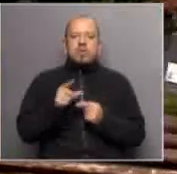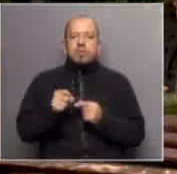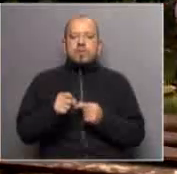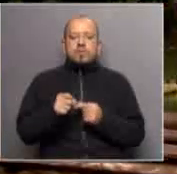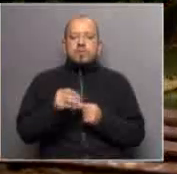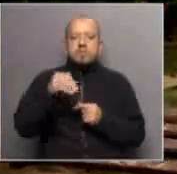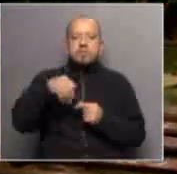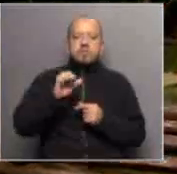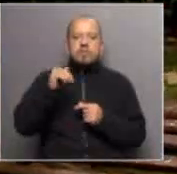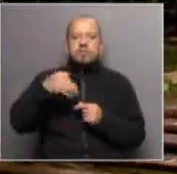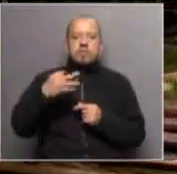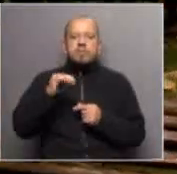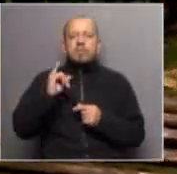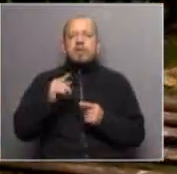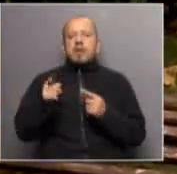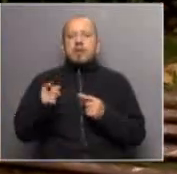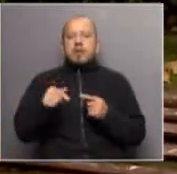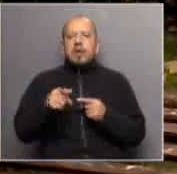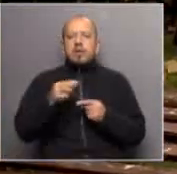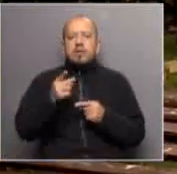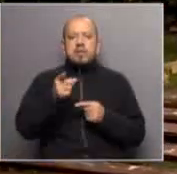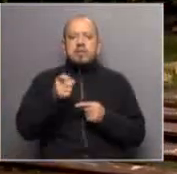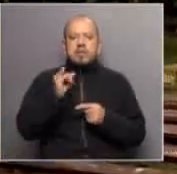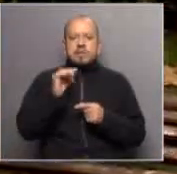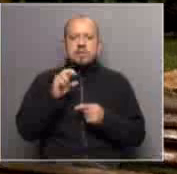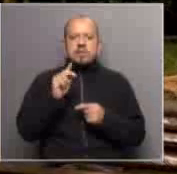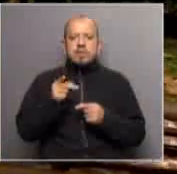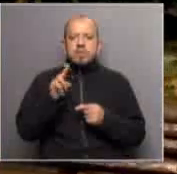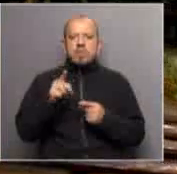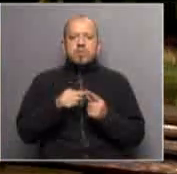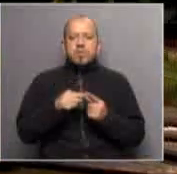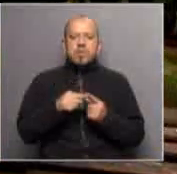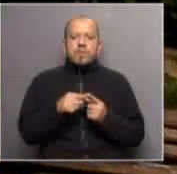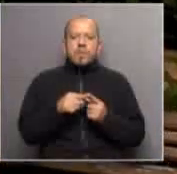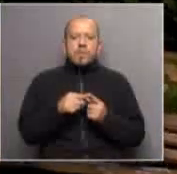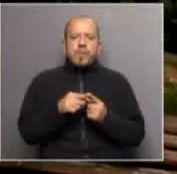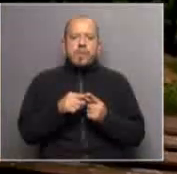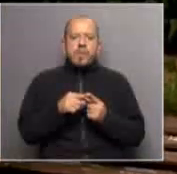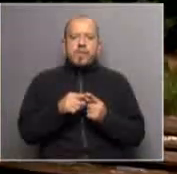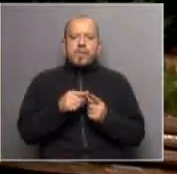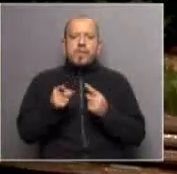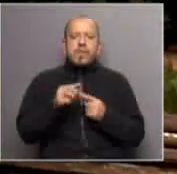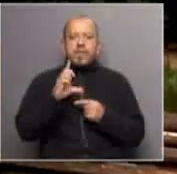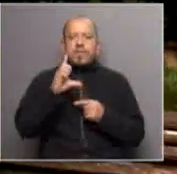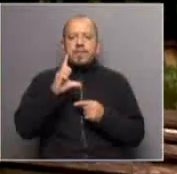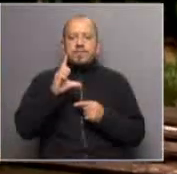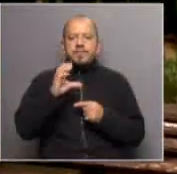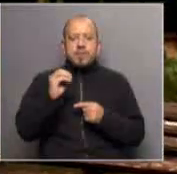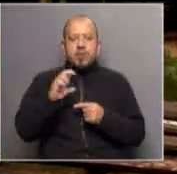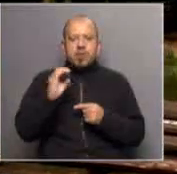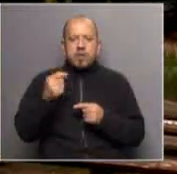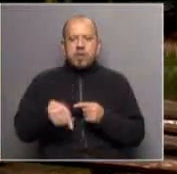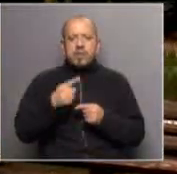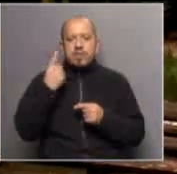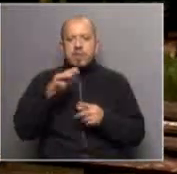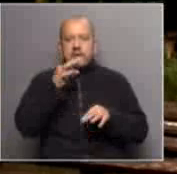Membrives. No, él prefería a la Yirgu. De hecho, quien da a conocer a Lorca, la primera obra de Lorca que se da a Montevideo,